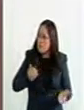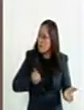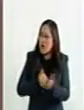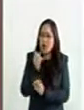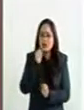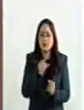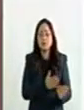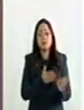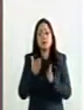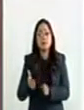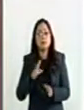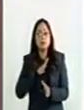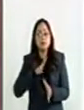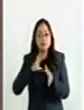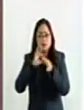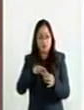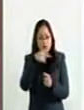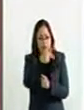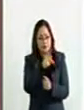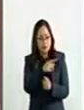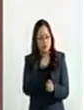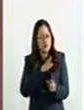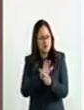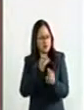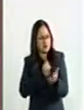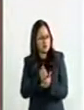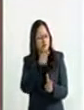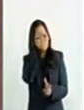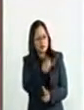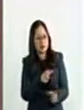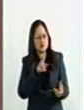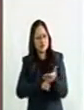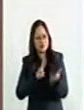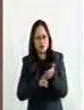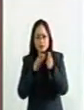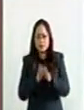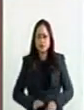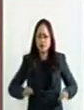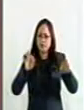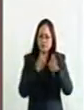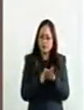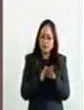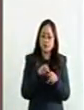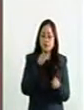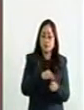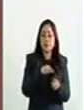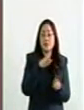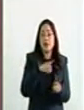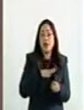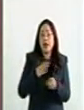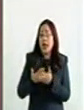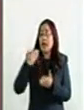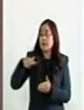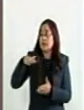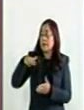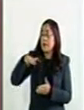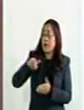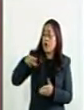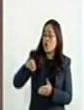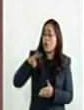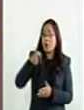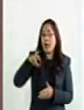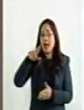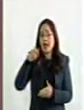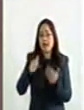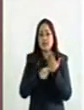un profundo significado de la virtud cívica, eso a lo que Mario Vargas Llosa apeló cuando escribió su fantástica novela,